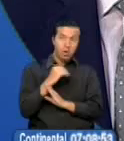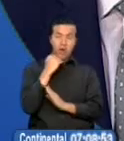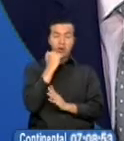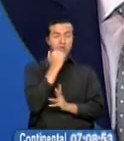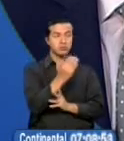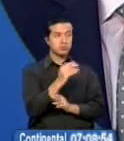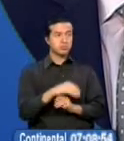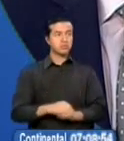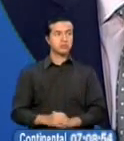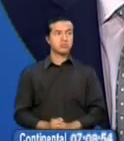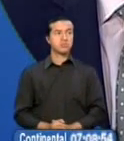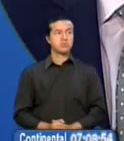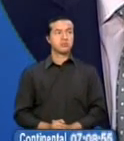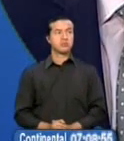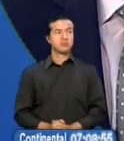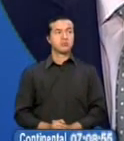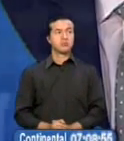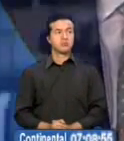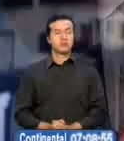tema?